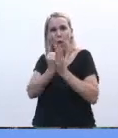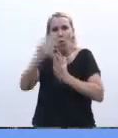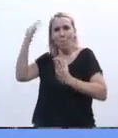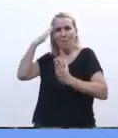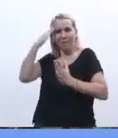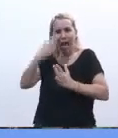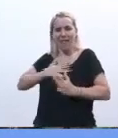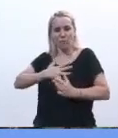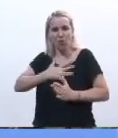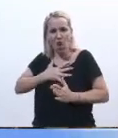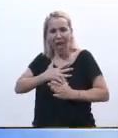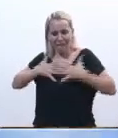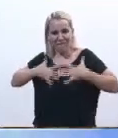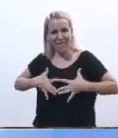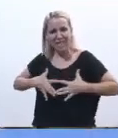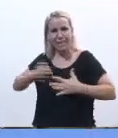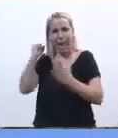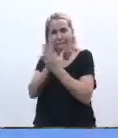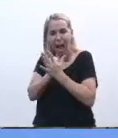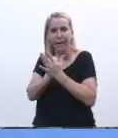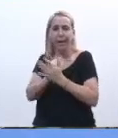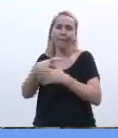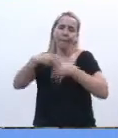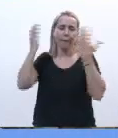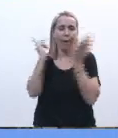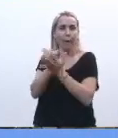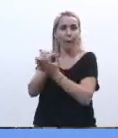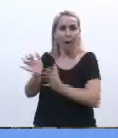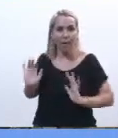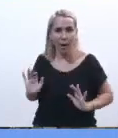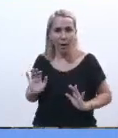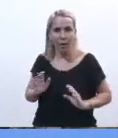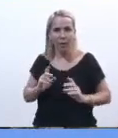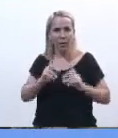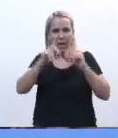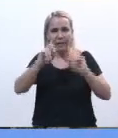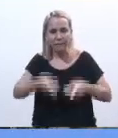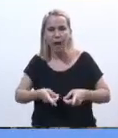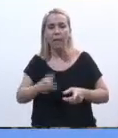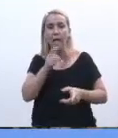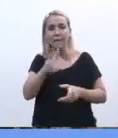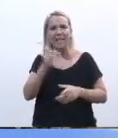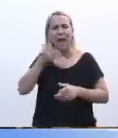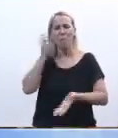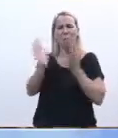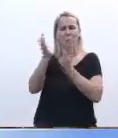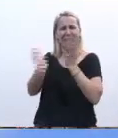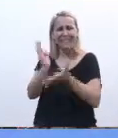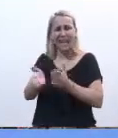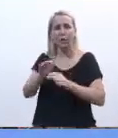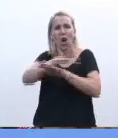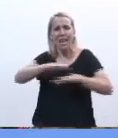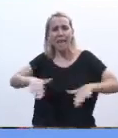mental, emocional y física, y que existe tal superposición de maltratos a